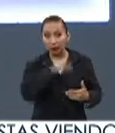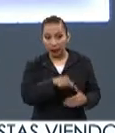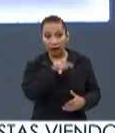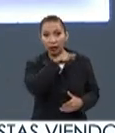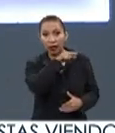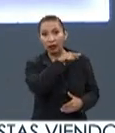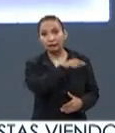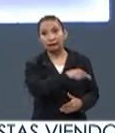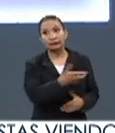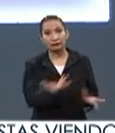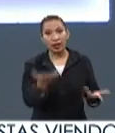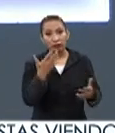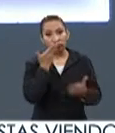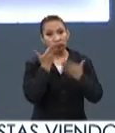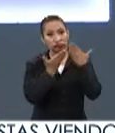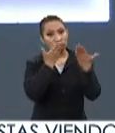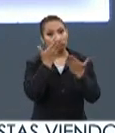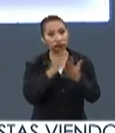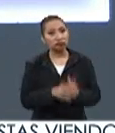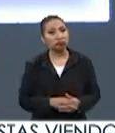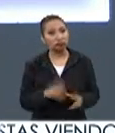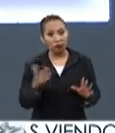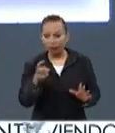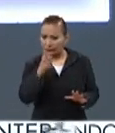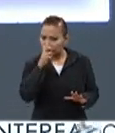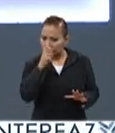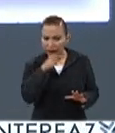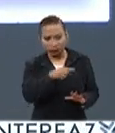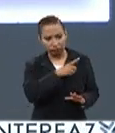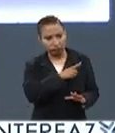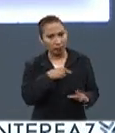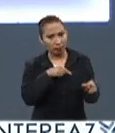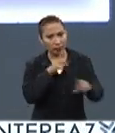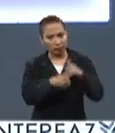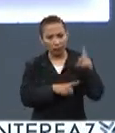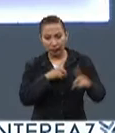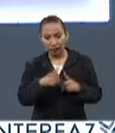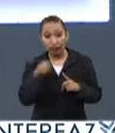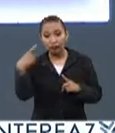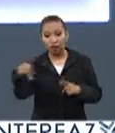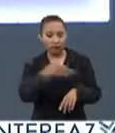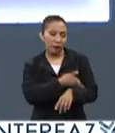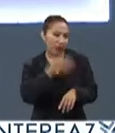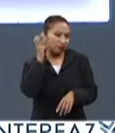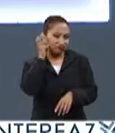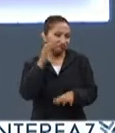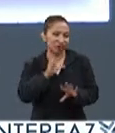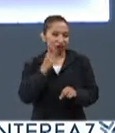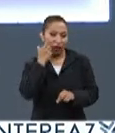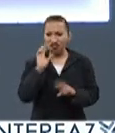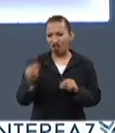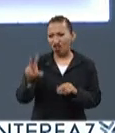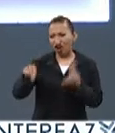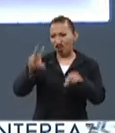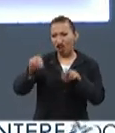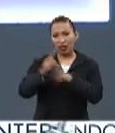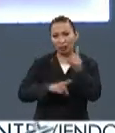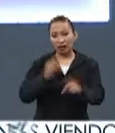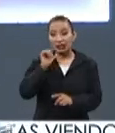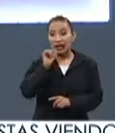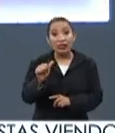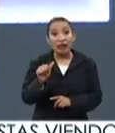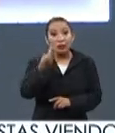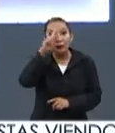también pues en el académico, ¿no? Por la exigencia que tiene este deporte. Su familia, como ya escuchamos, no quería que practicara ningún